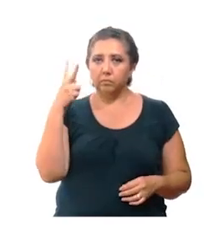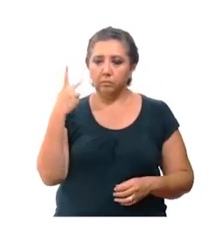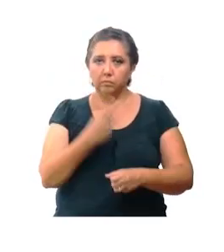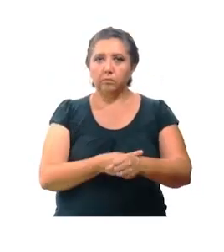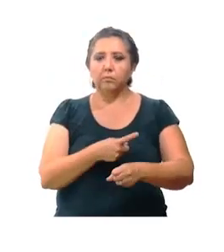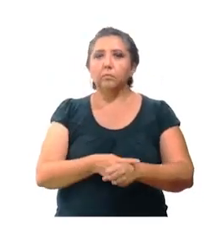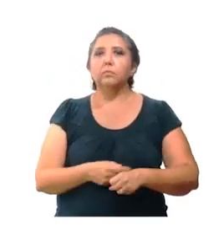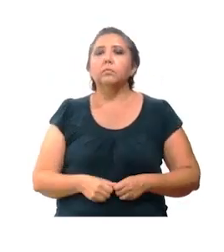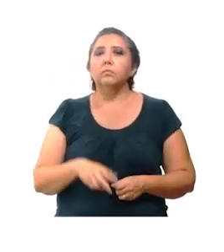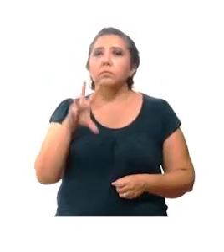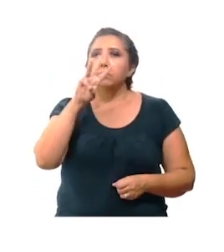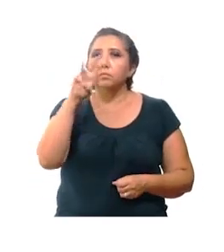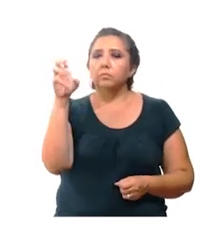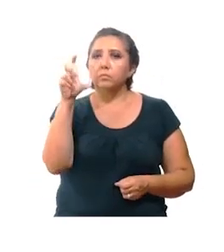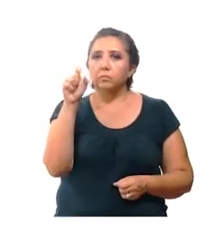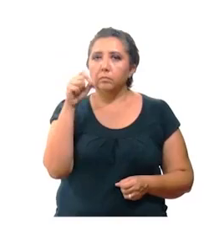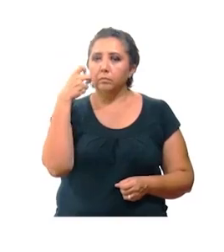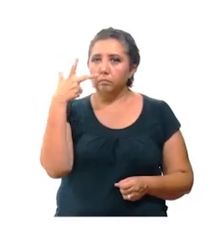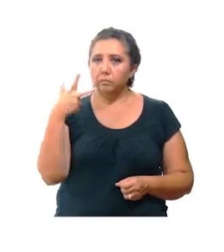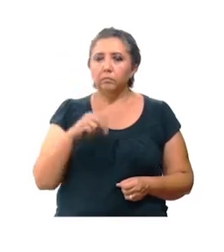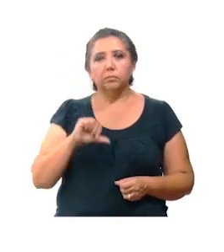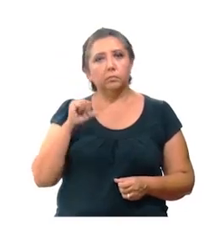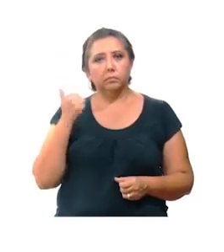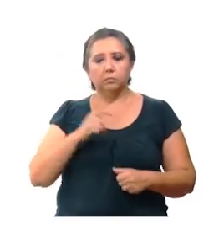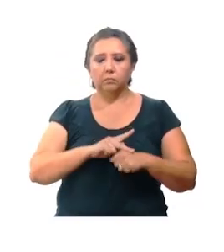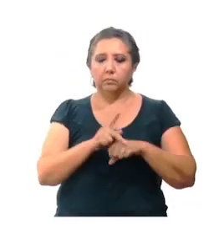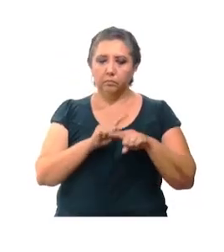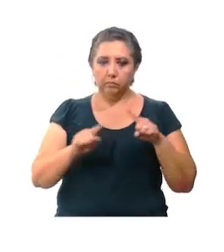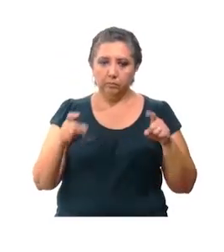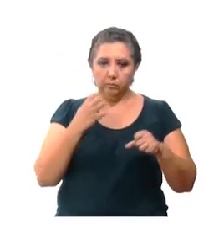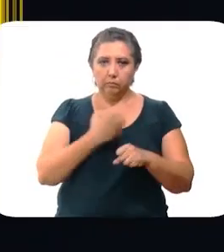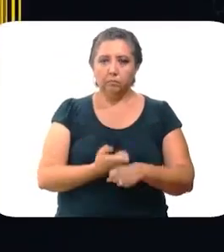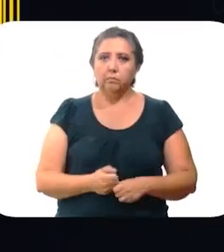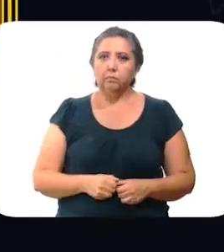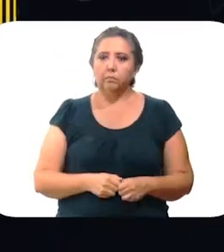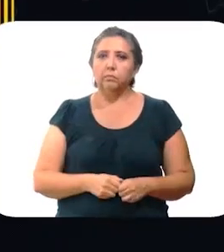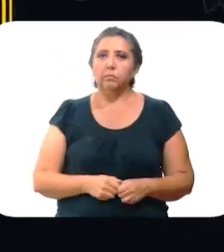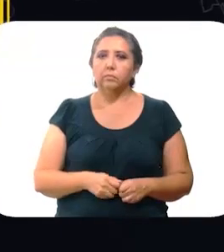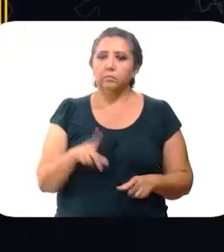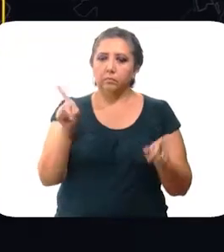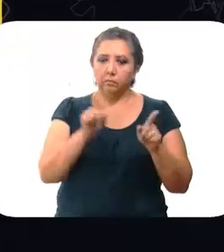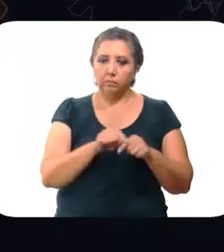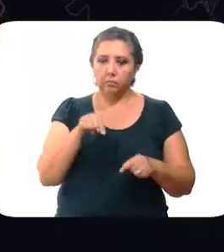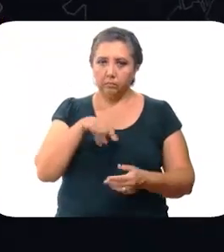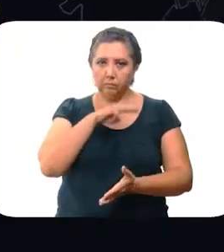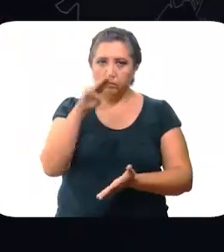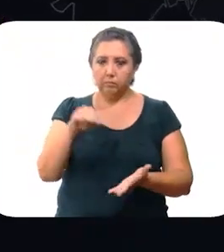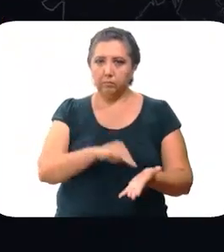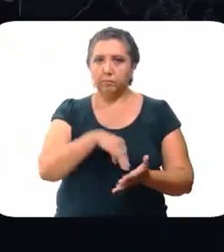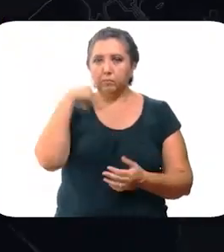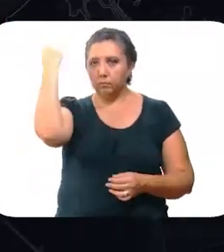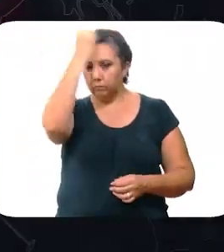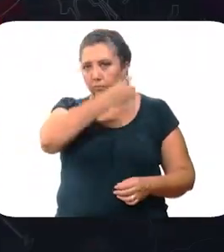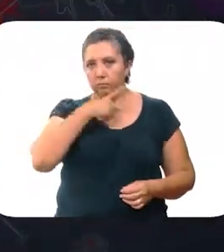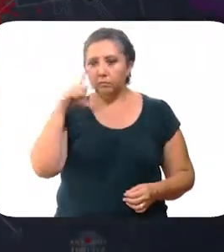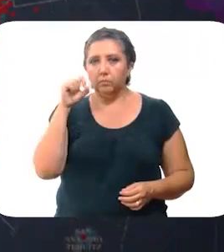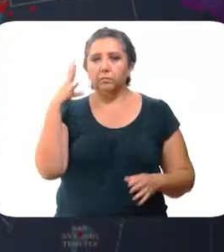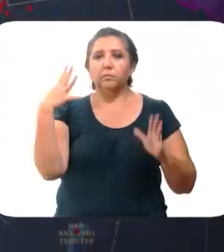casos positivos, 328 son de otro país u otro estado. Específicamente en Mérida se han